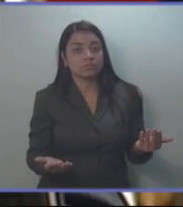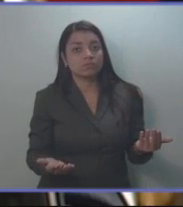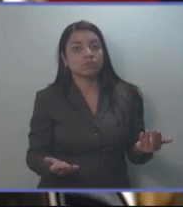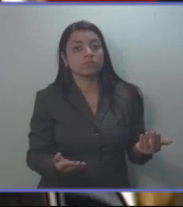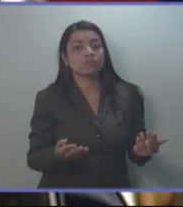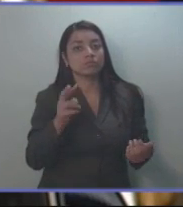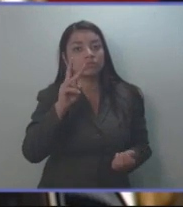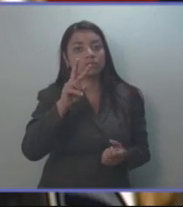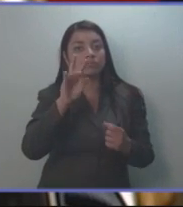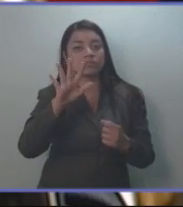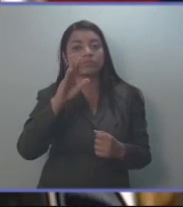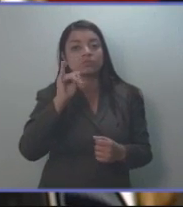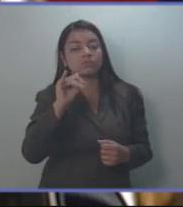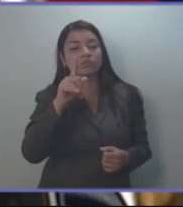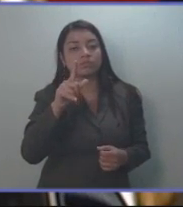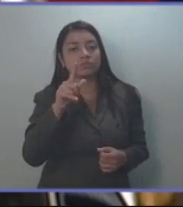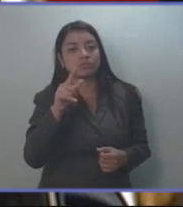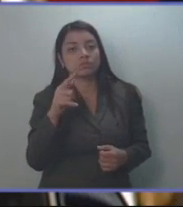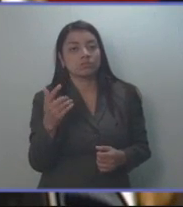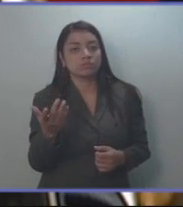el 25 de julio,